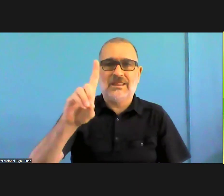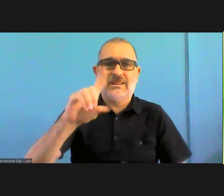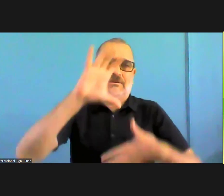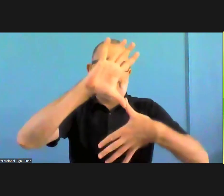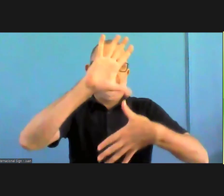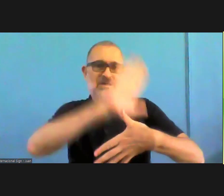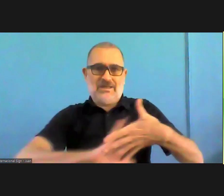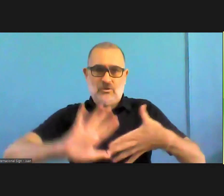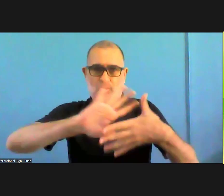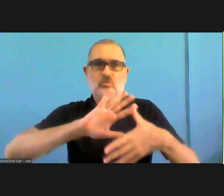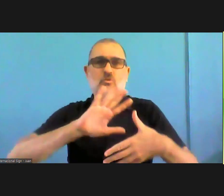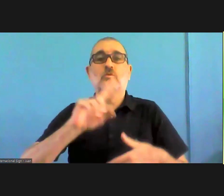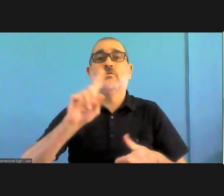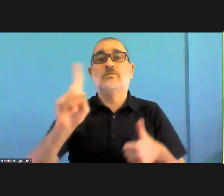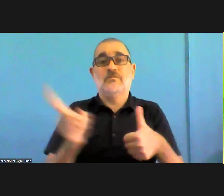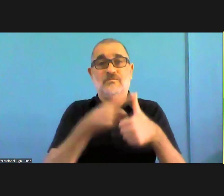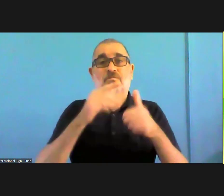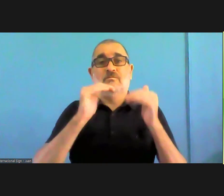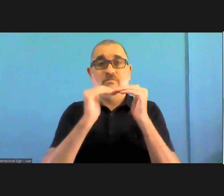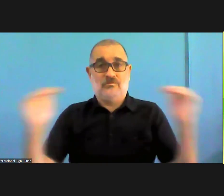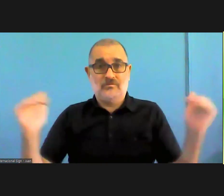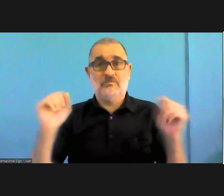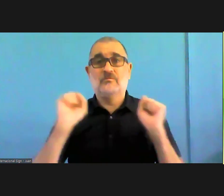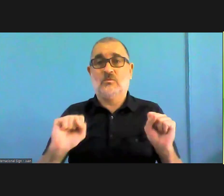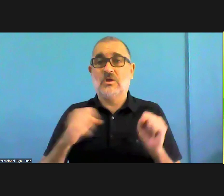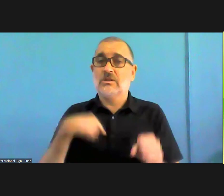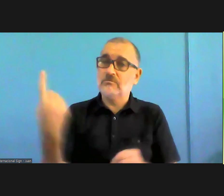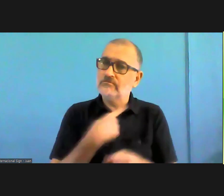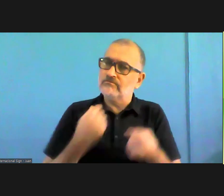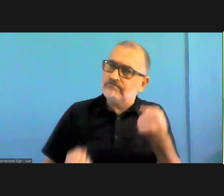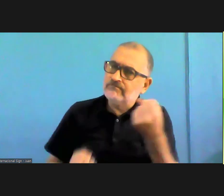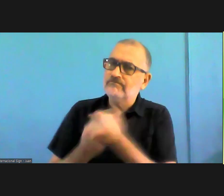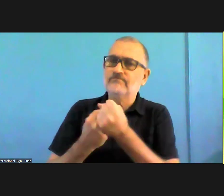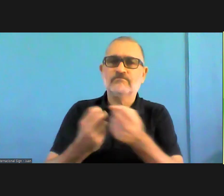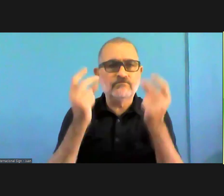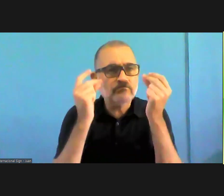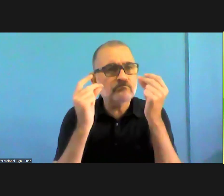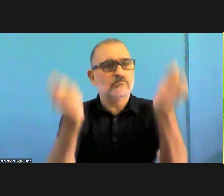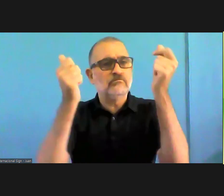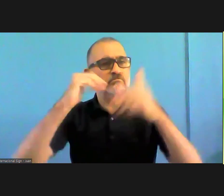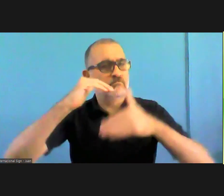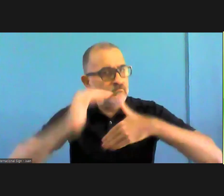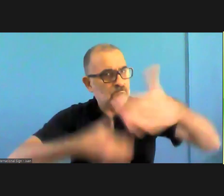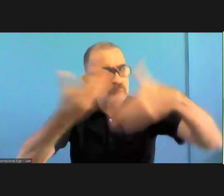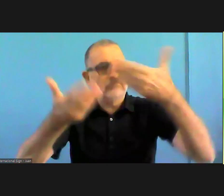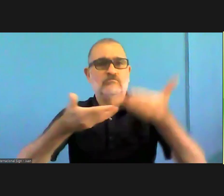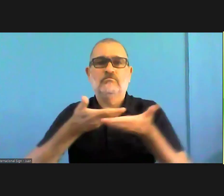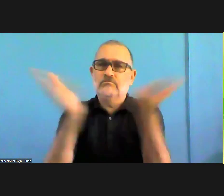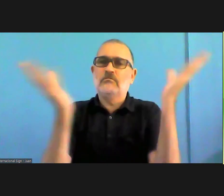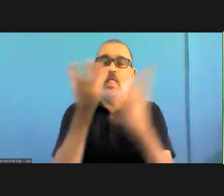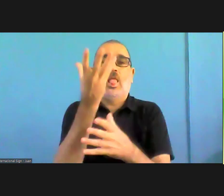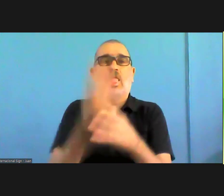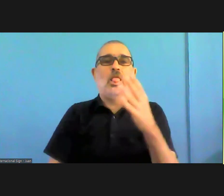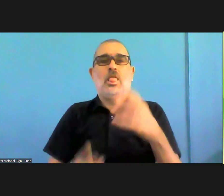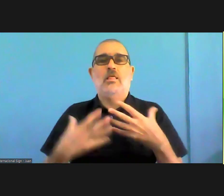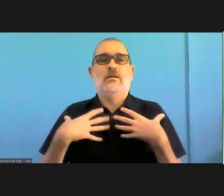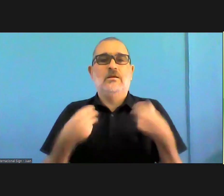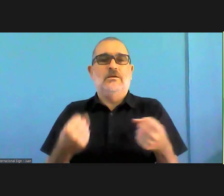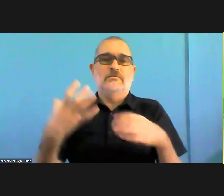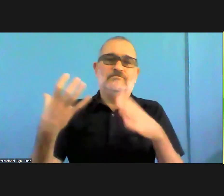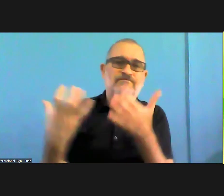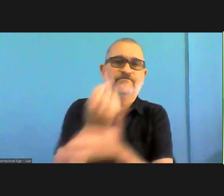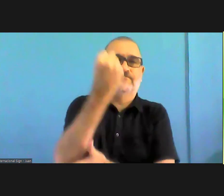rápida de las ganancias perdidas de salud pública, con la invención fundamental en la salud futura de